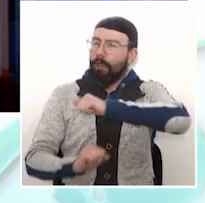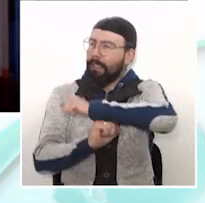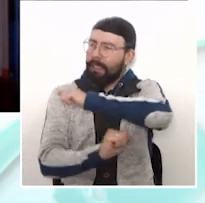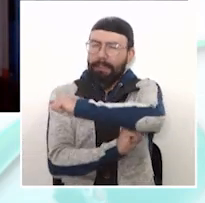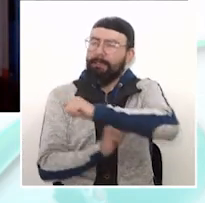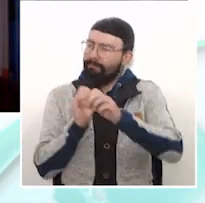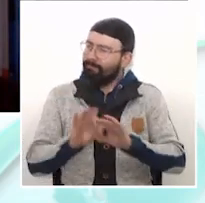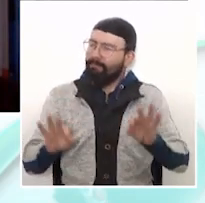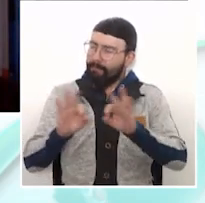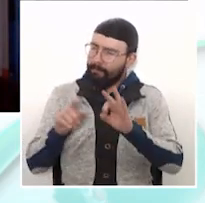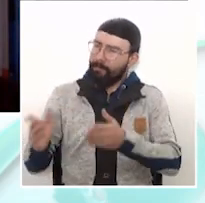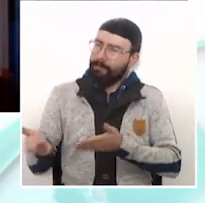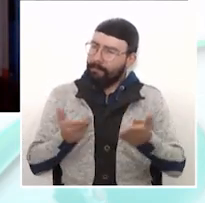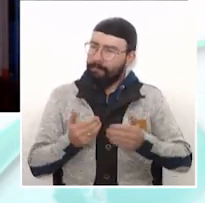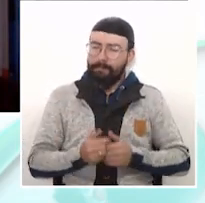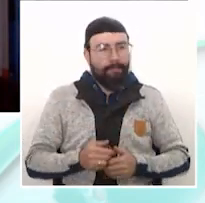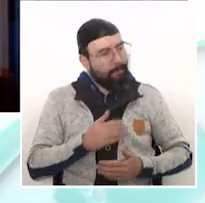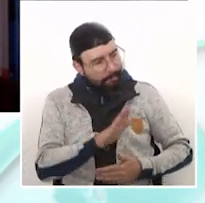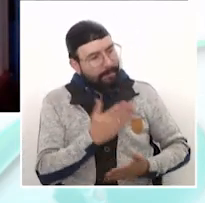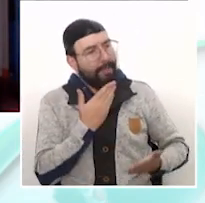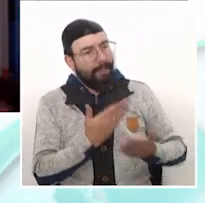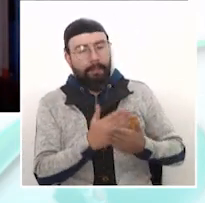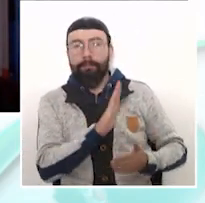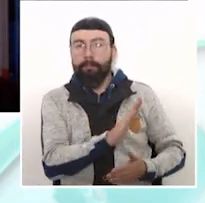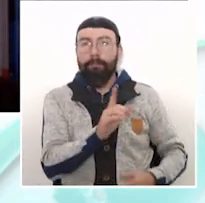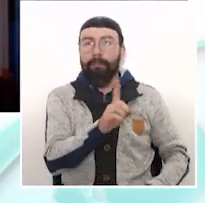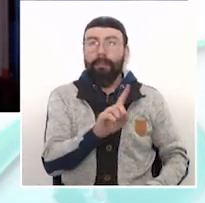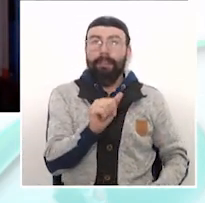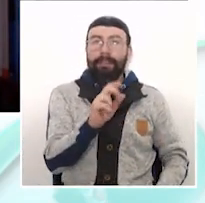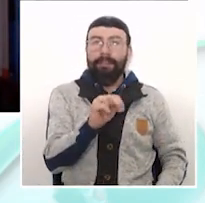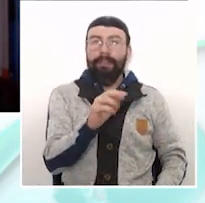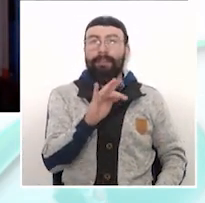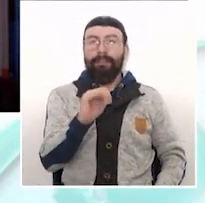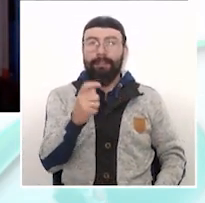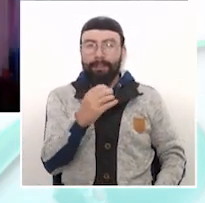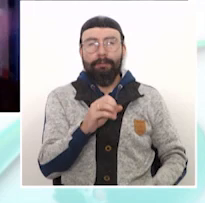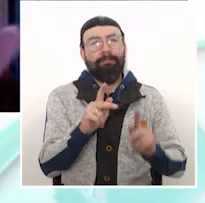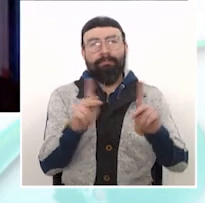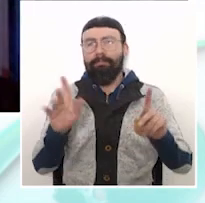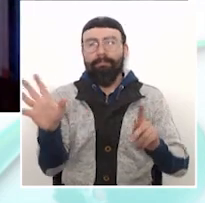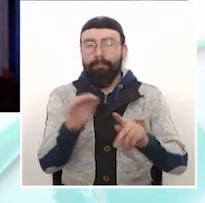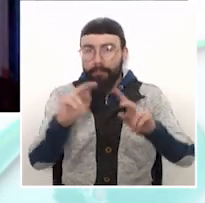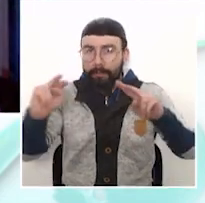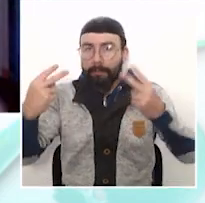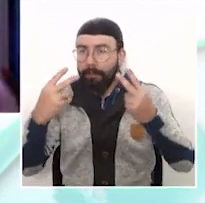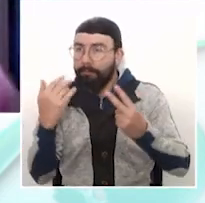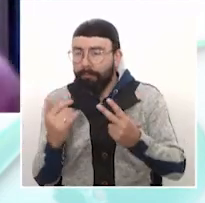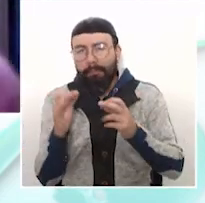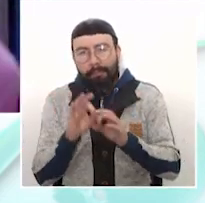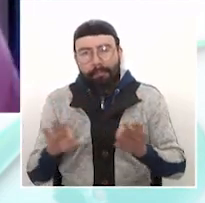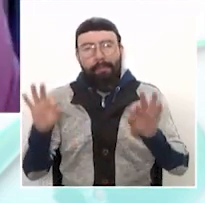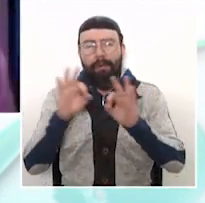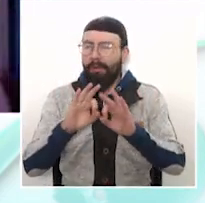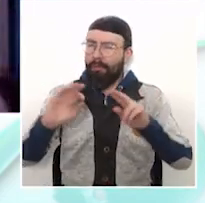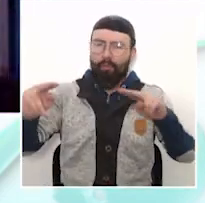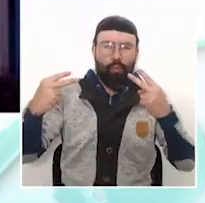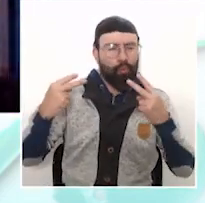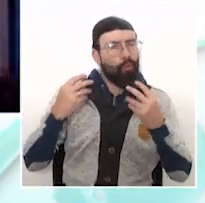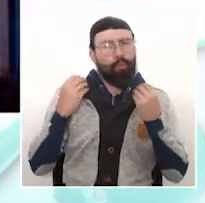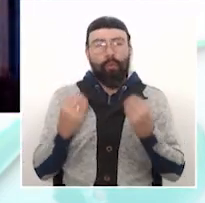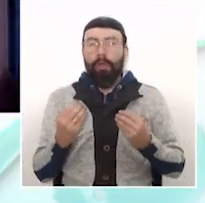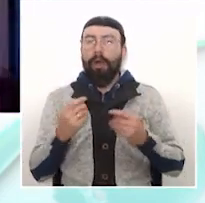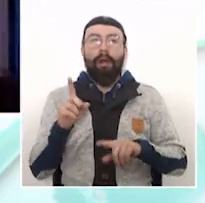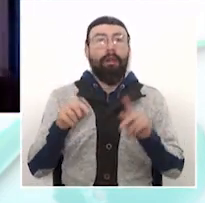Gracias, Santiago. Un cordial saludo para ti, para todas las personas que hacen posible este programa, que no aparecen en pantalla. Entonces, son por